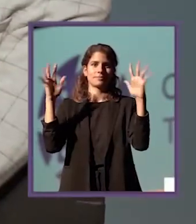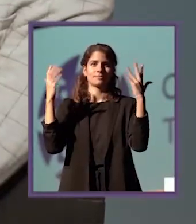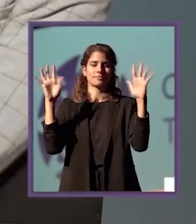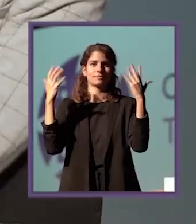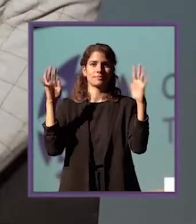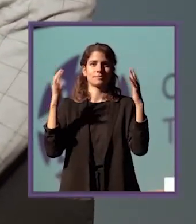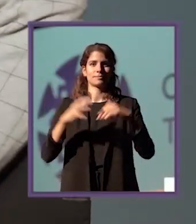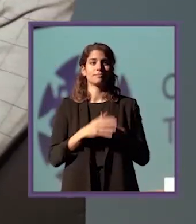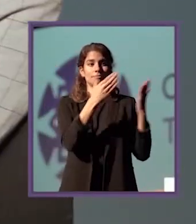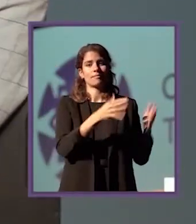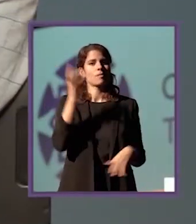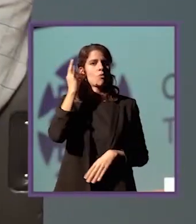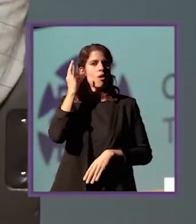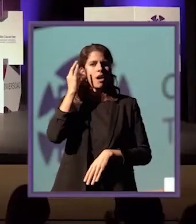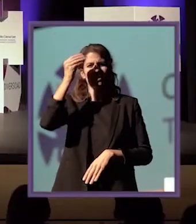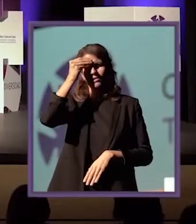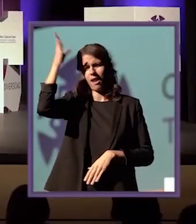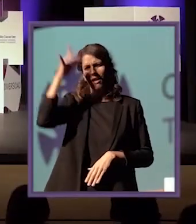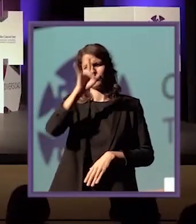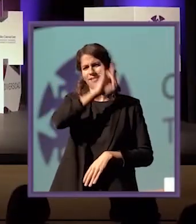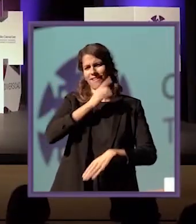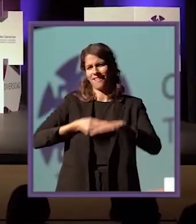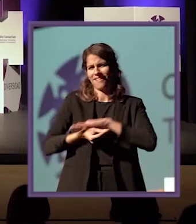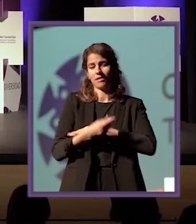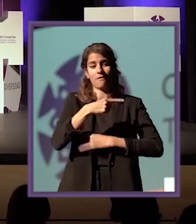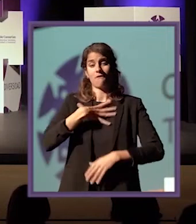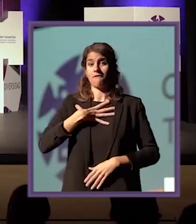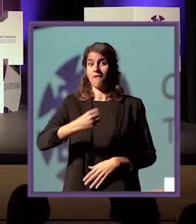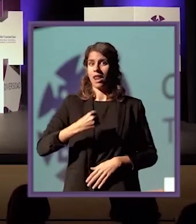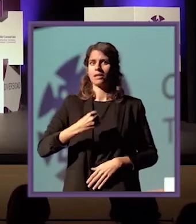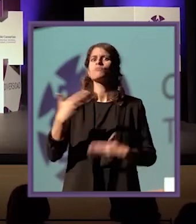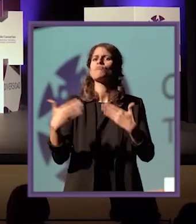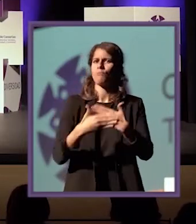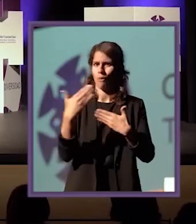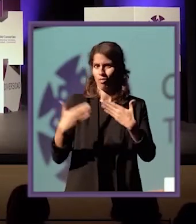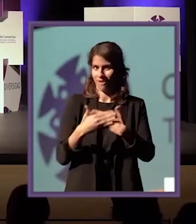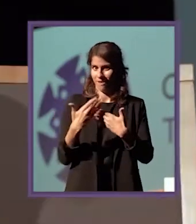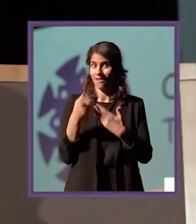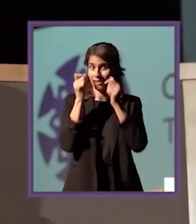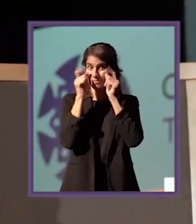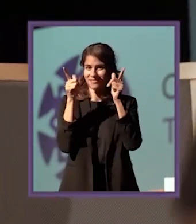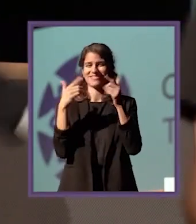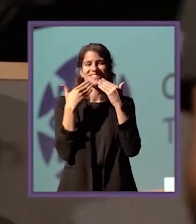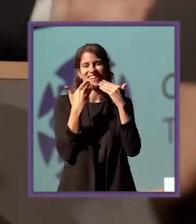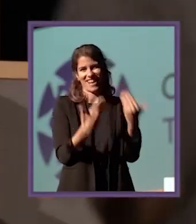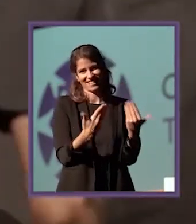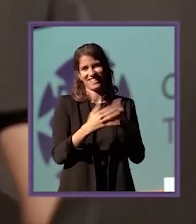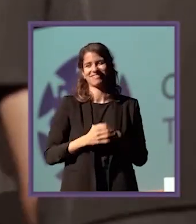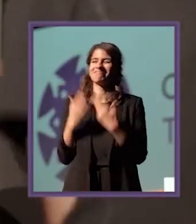Mujer talentosa, canaria, valiente y vanguardista, como han escuchado. Gracias,